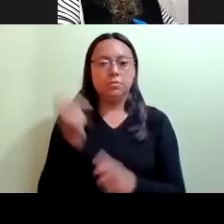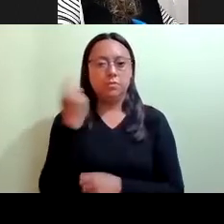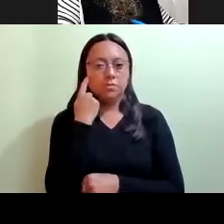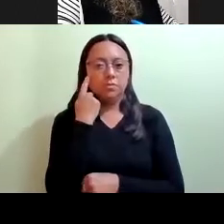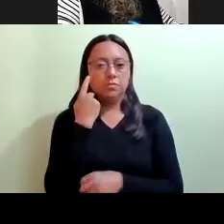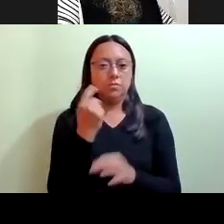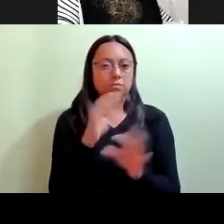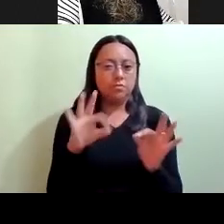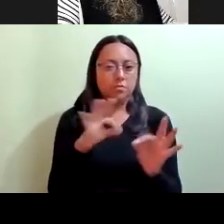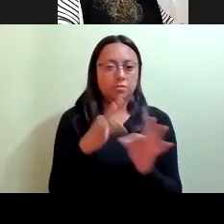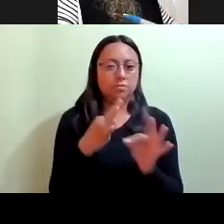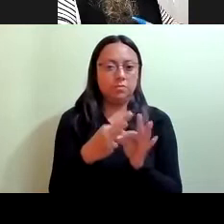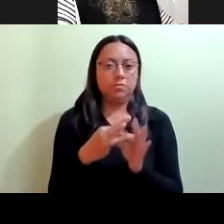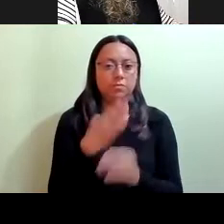cabal.